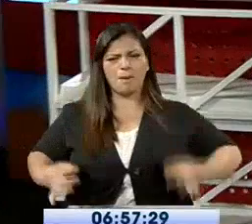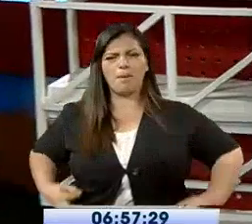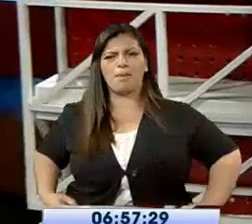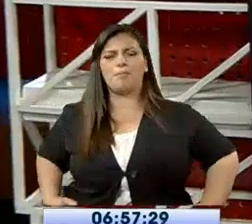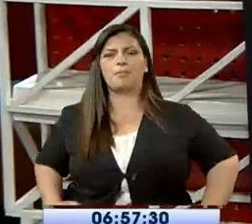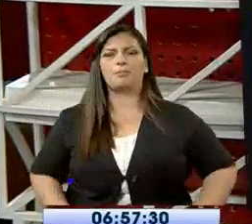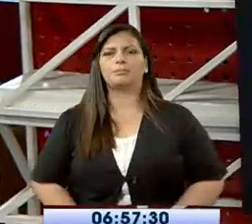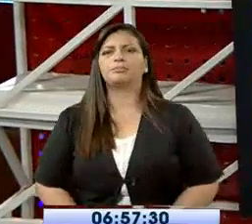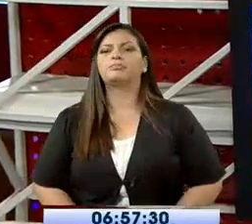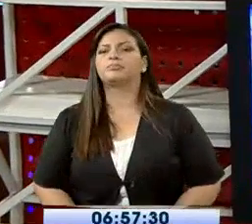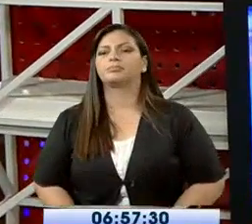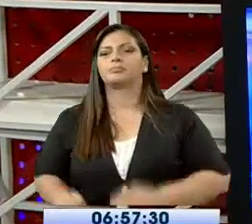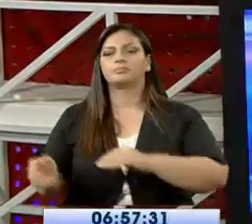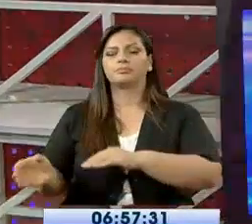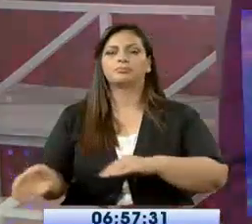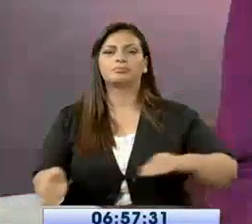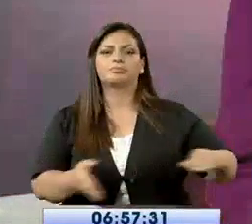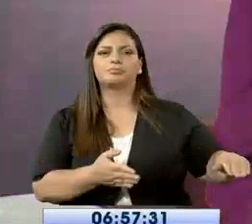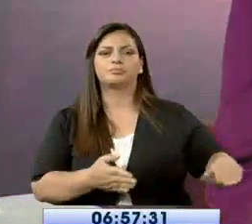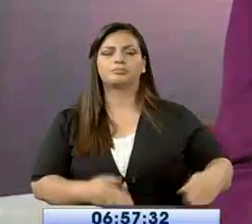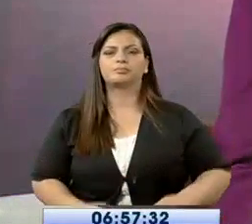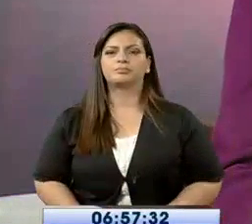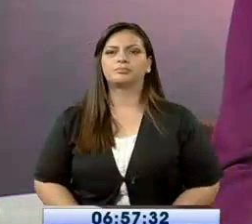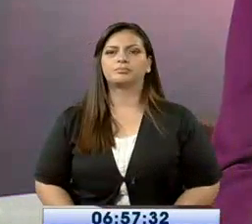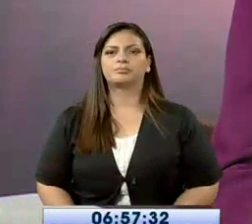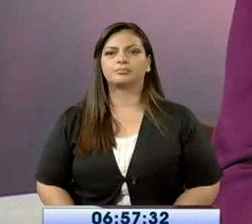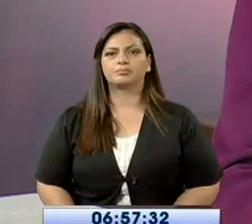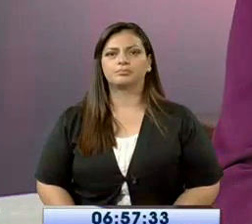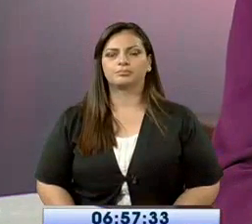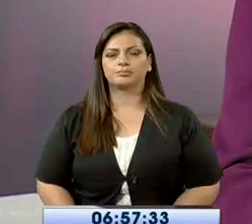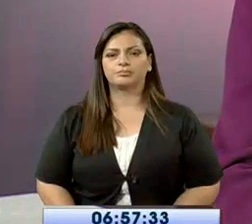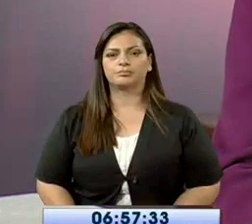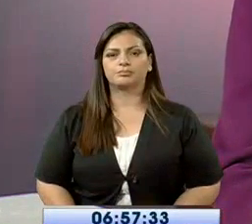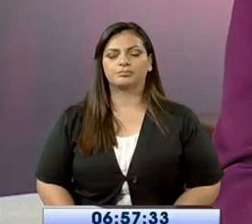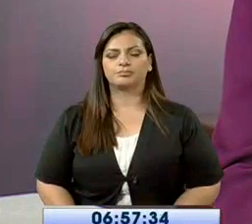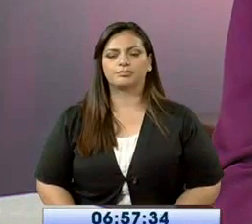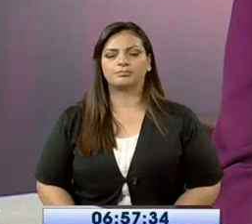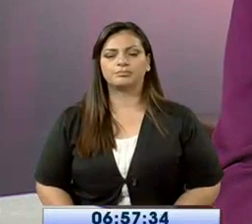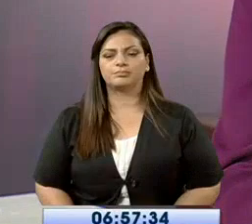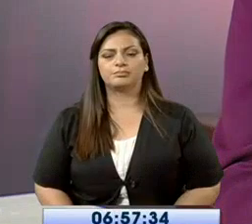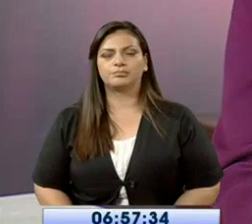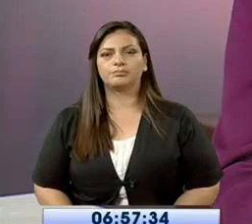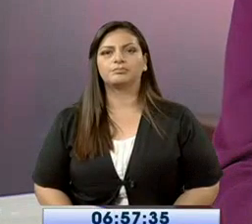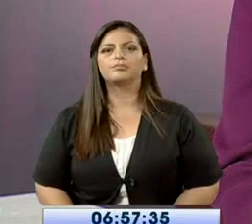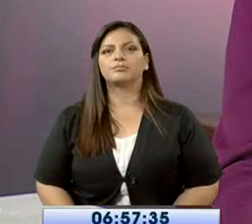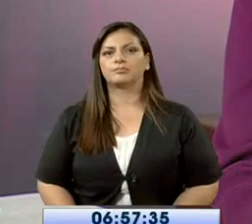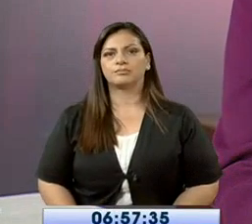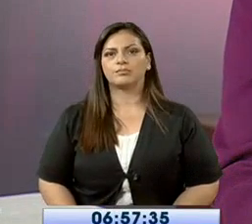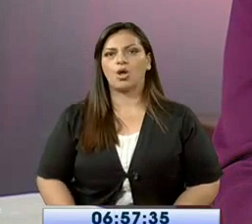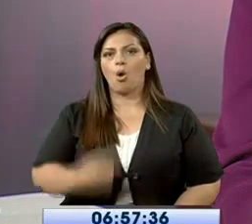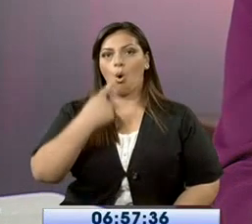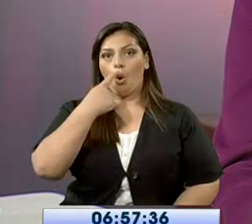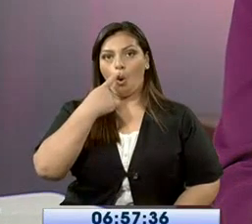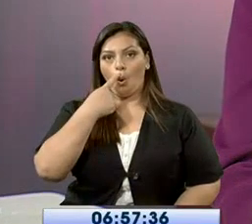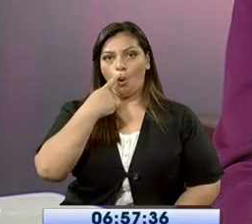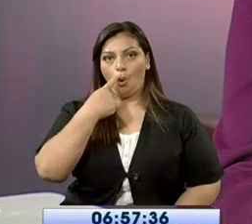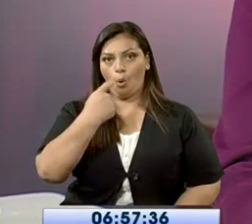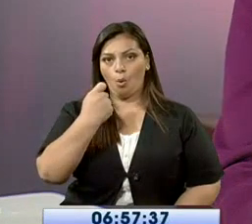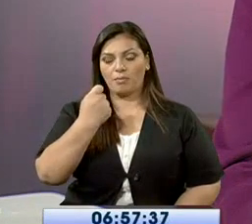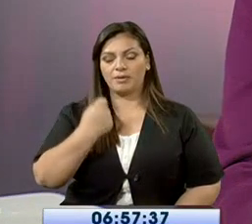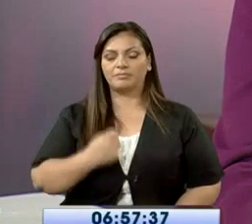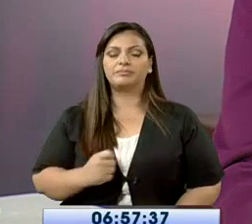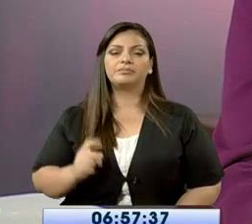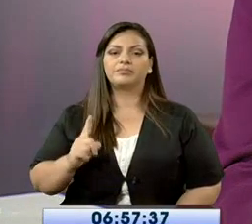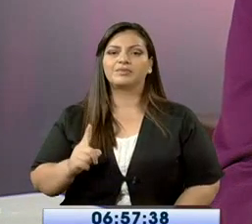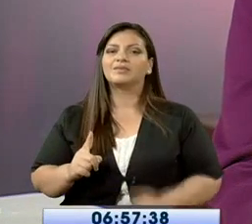otra información. Un hombre se autoeliminó con un disparo en la cabeza mientras celebraba el cumpleaños de su